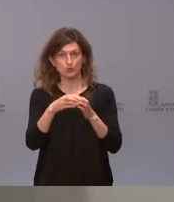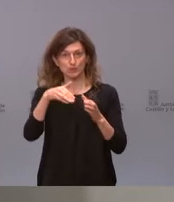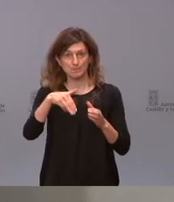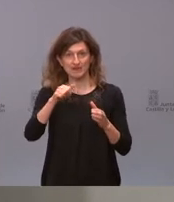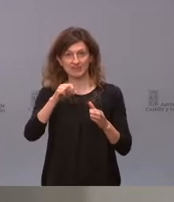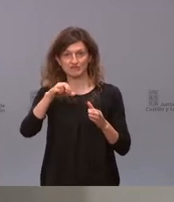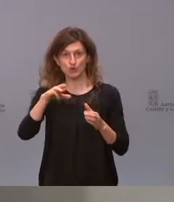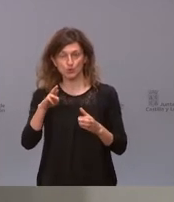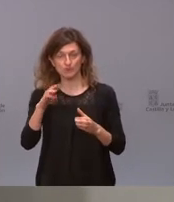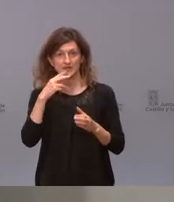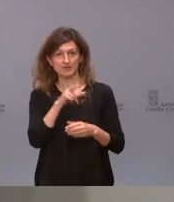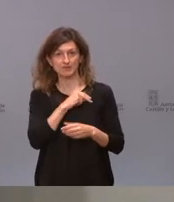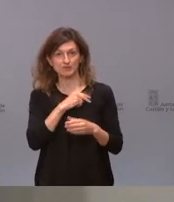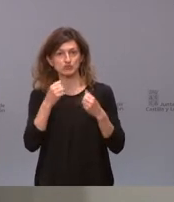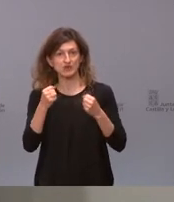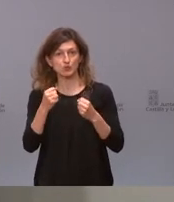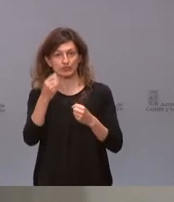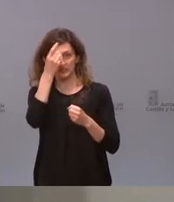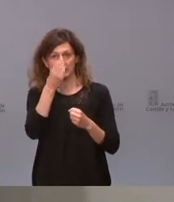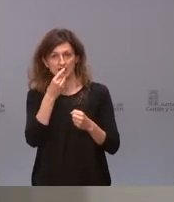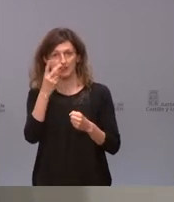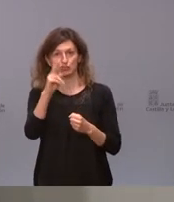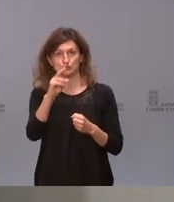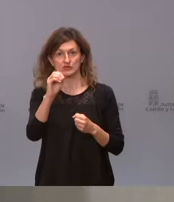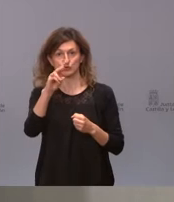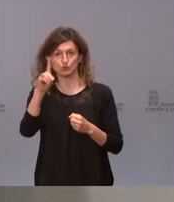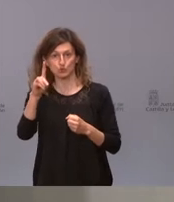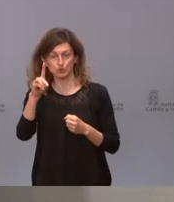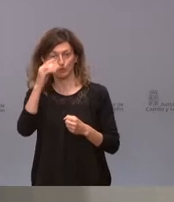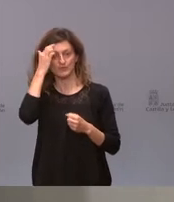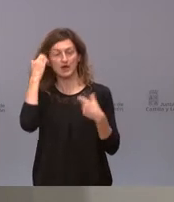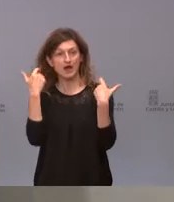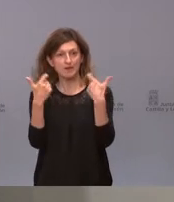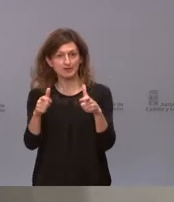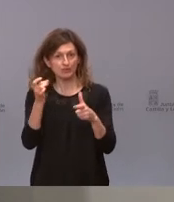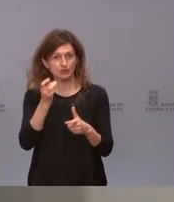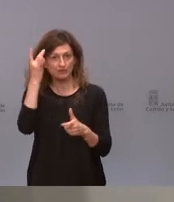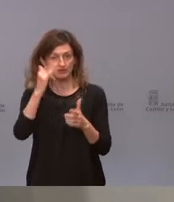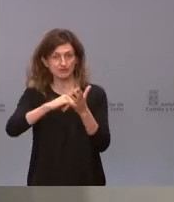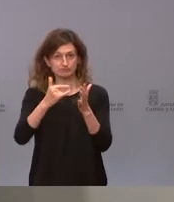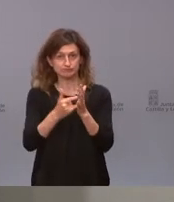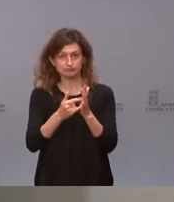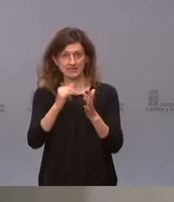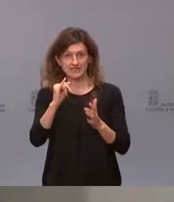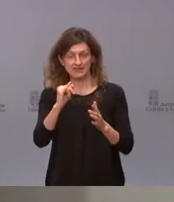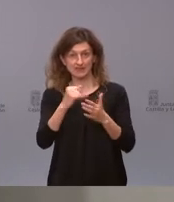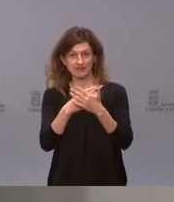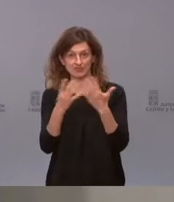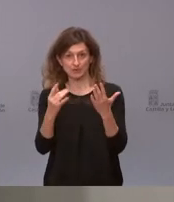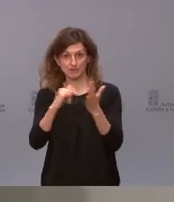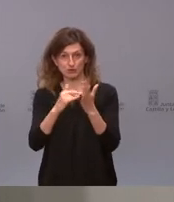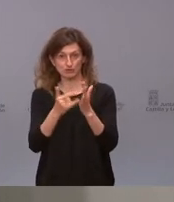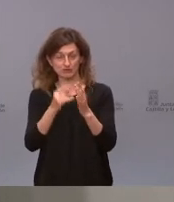no en sus premios salud digital 2021 en el apartado iniciativa tecnológica kobe 19 por el proyecto